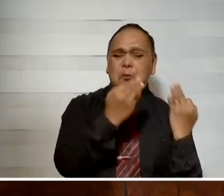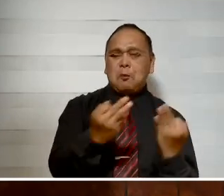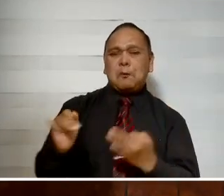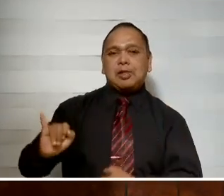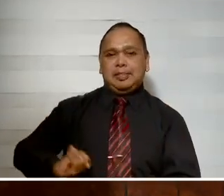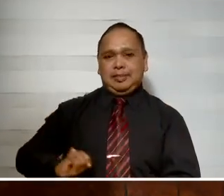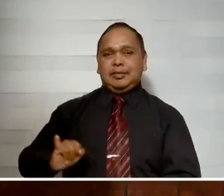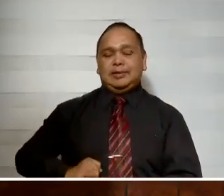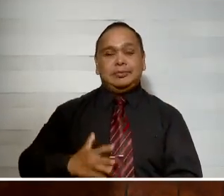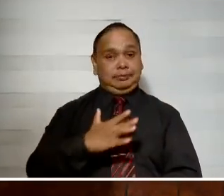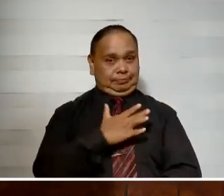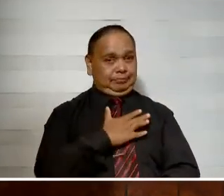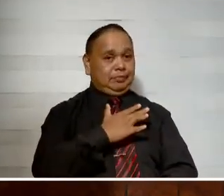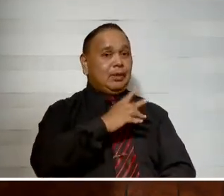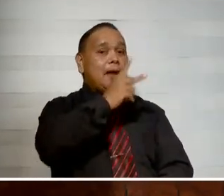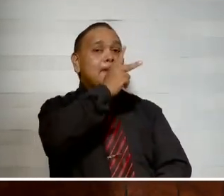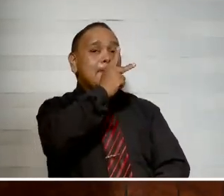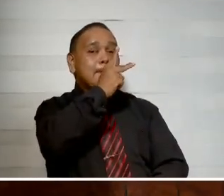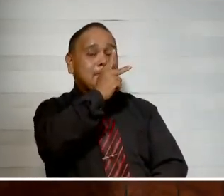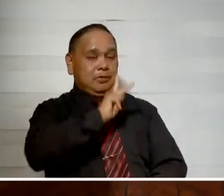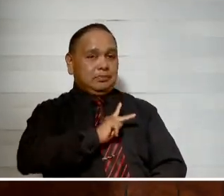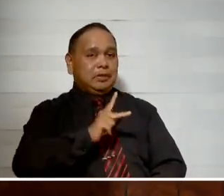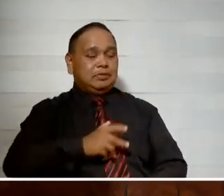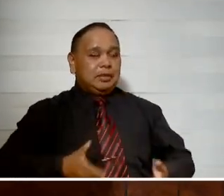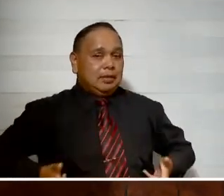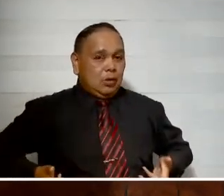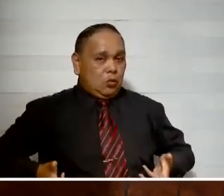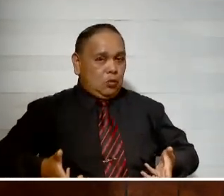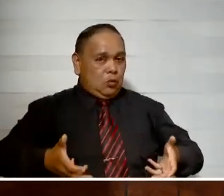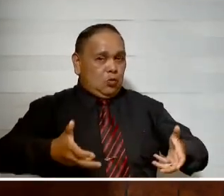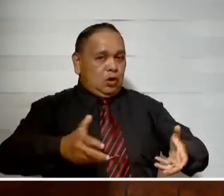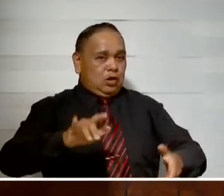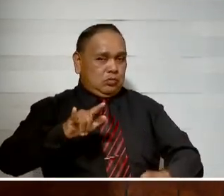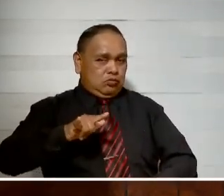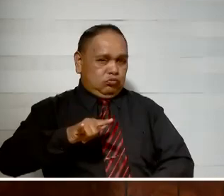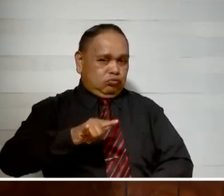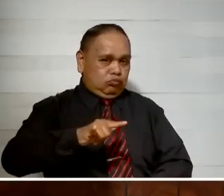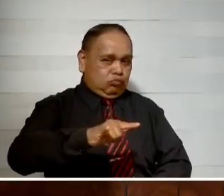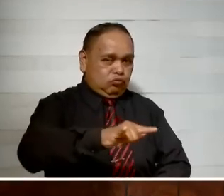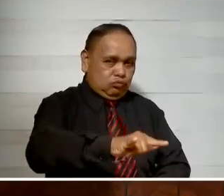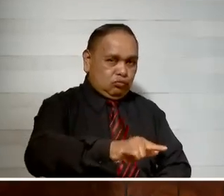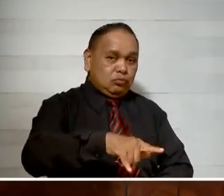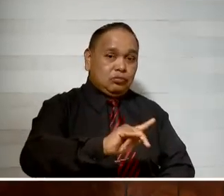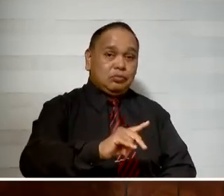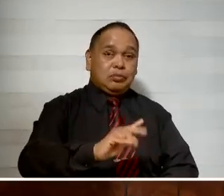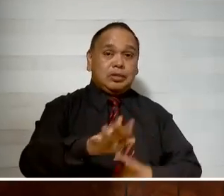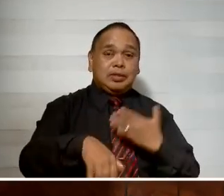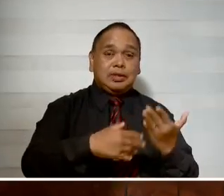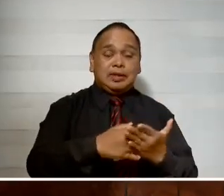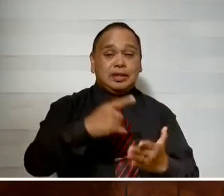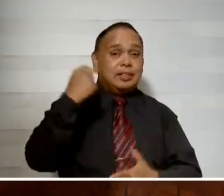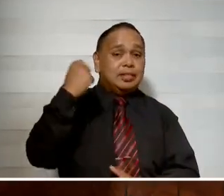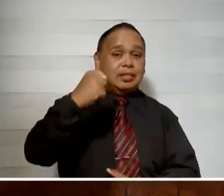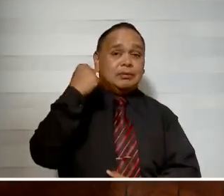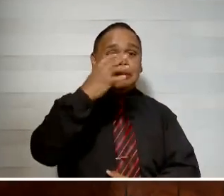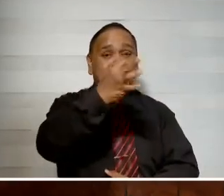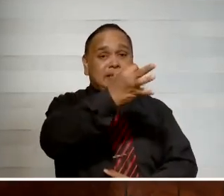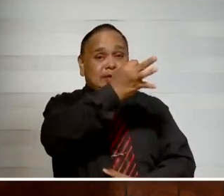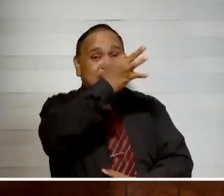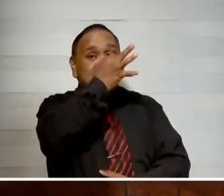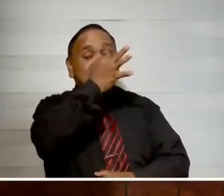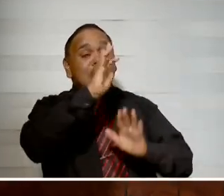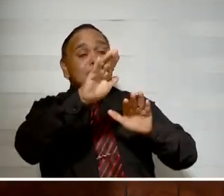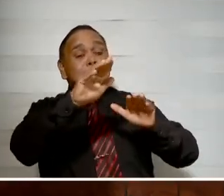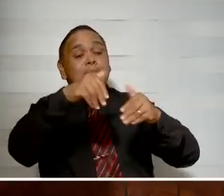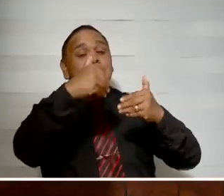papá llegó por carretera porque siempre en el olvido, ¿no? De alguna manera, efectivamente, se siente más cerca de Tabasco. Cruzas una calle y estás en